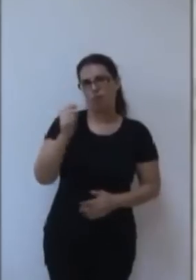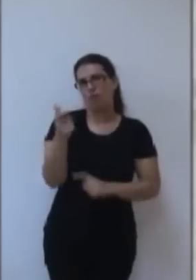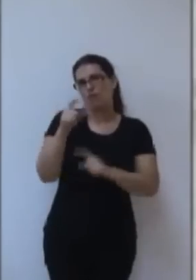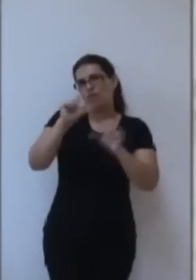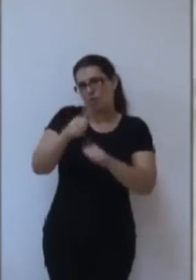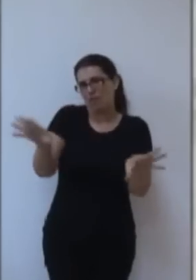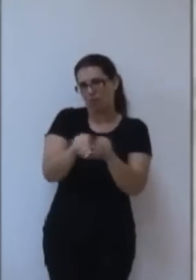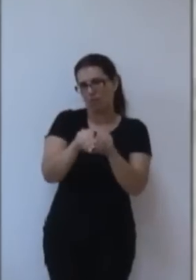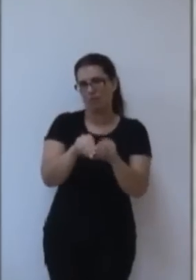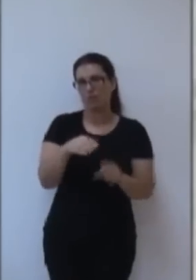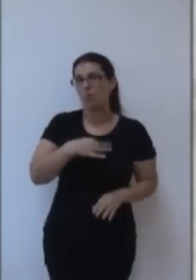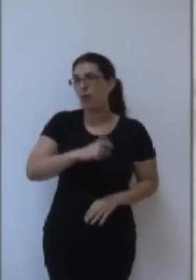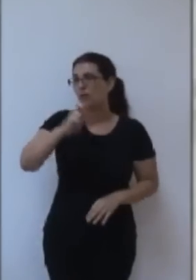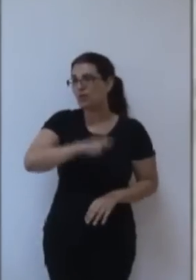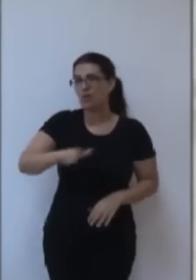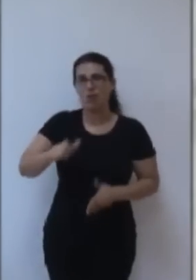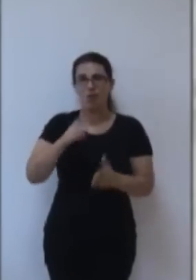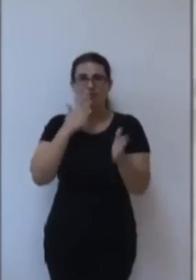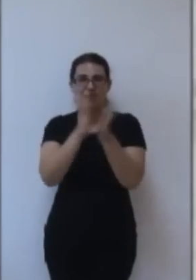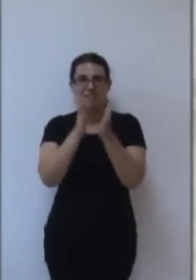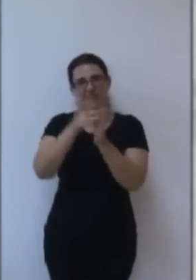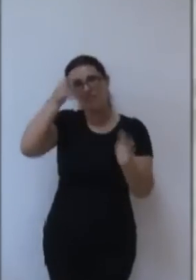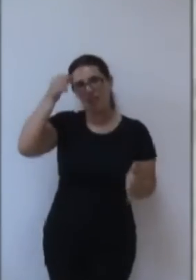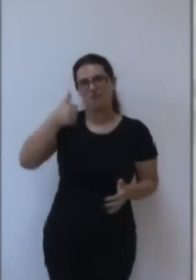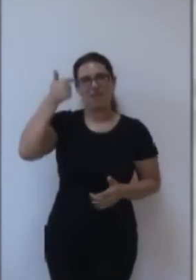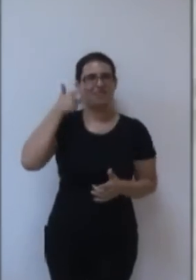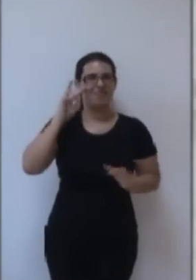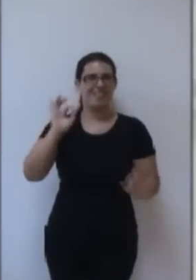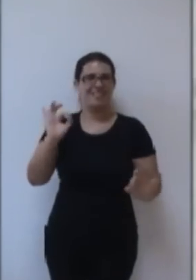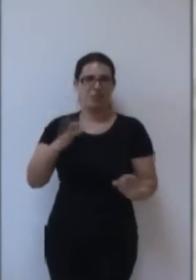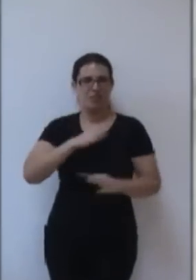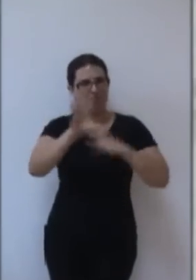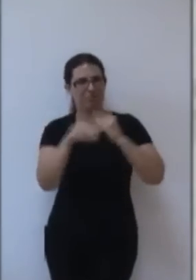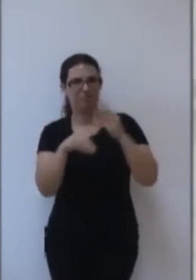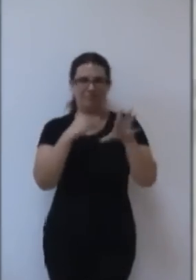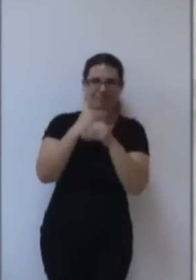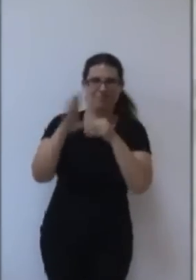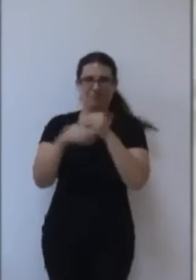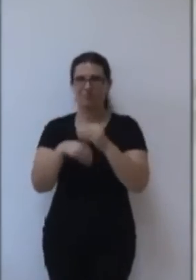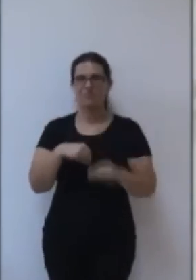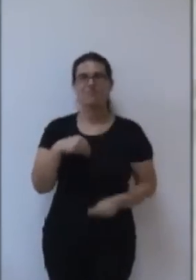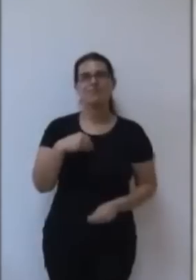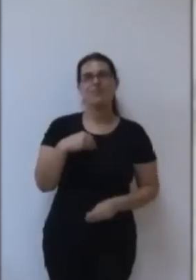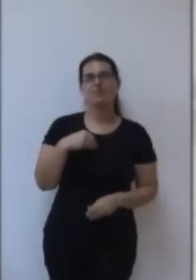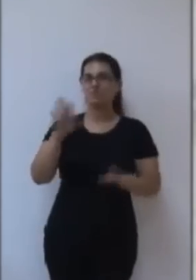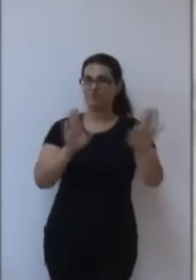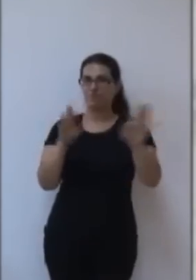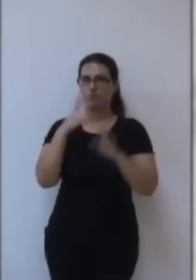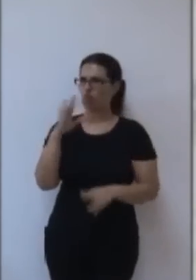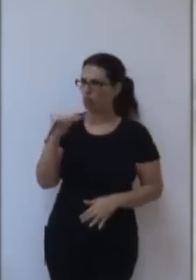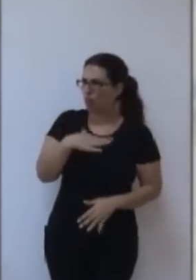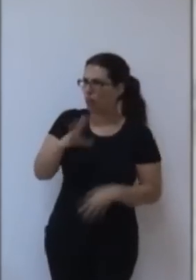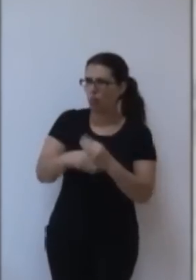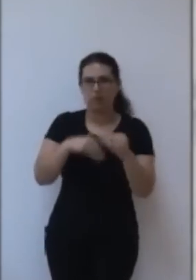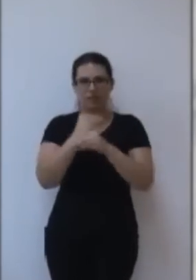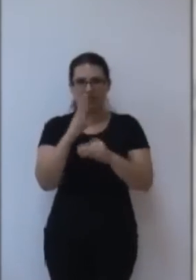las compañeras que son más especialistas de FEAP puedan completarlo más. Aquí se puede completar, ¿no? Por ejemplo, así, por referencia a